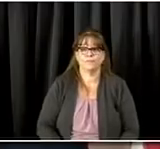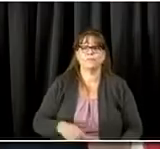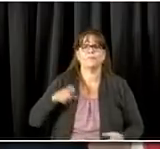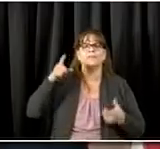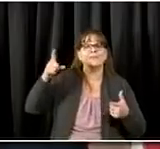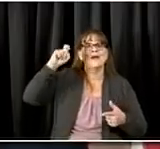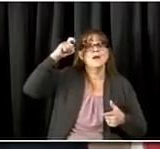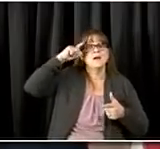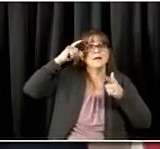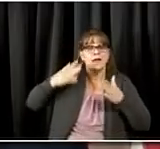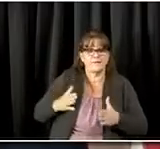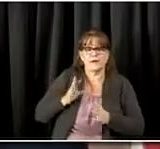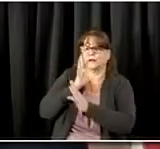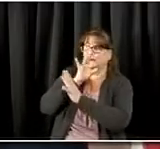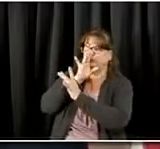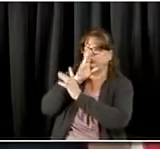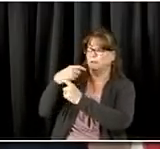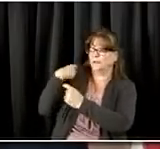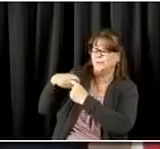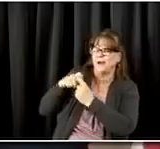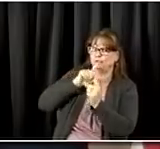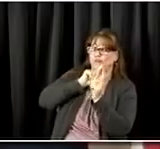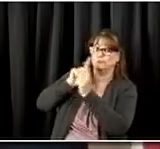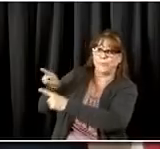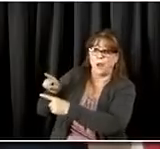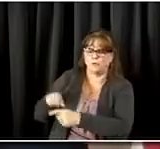favor, repítelo, por favor.